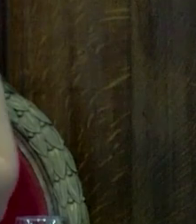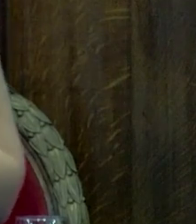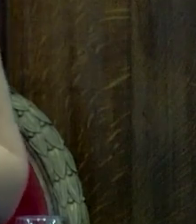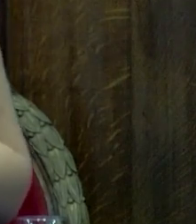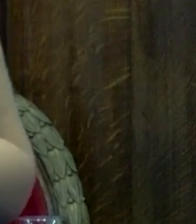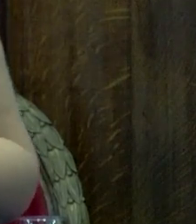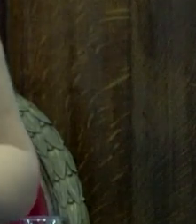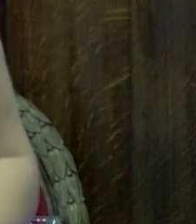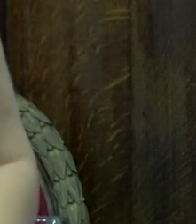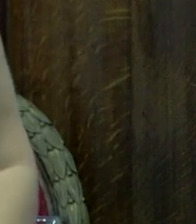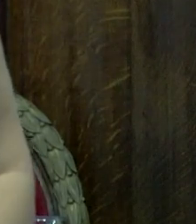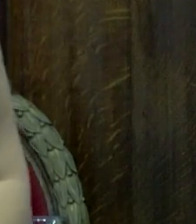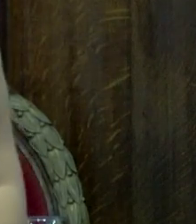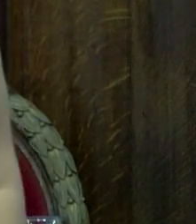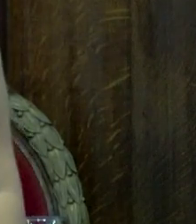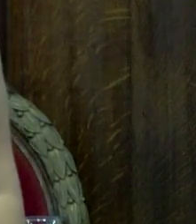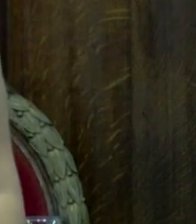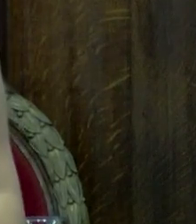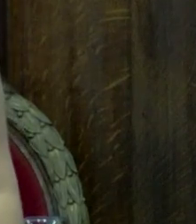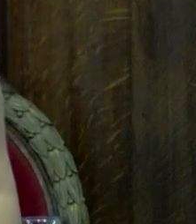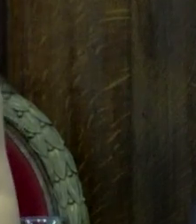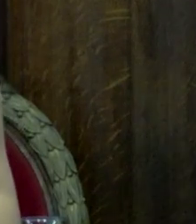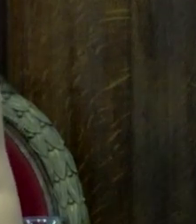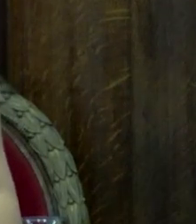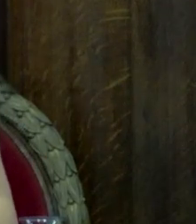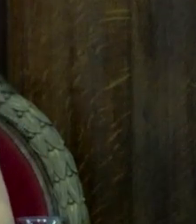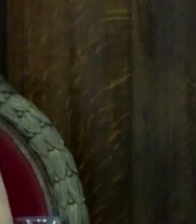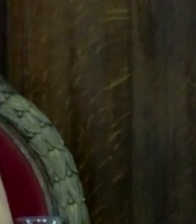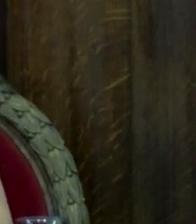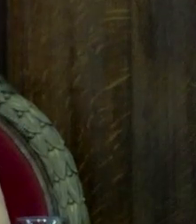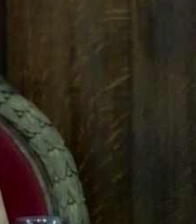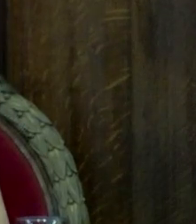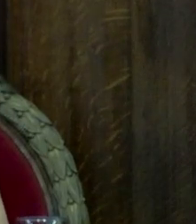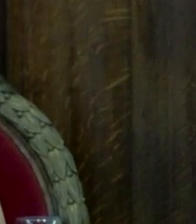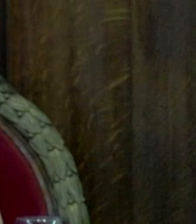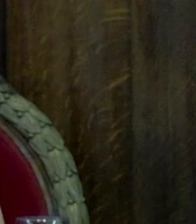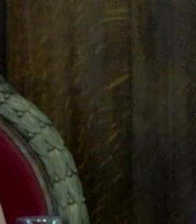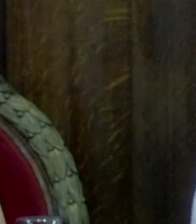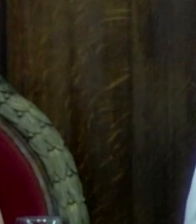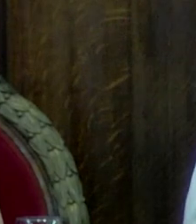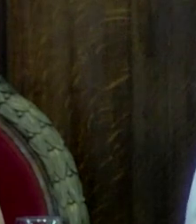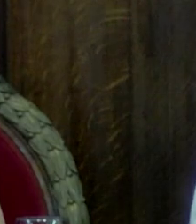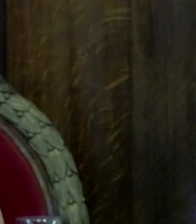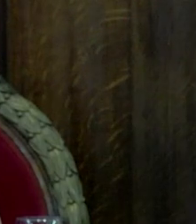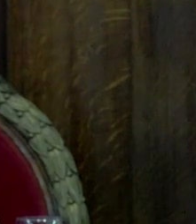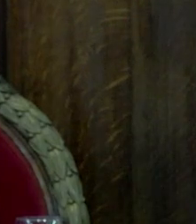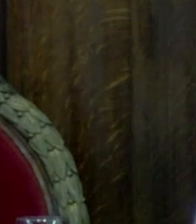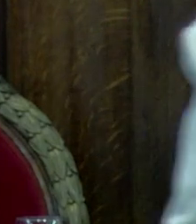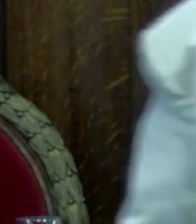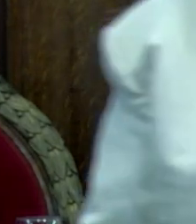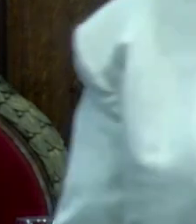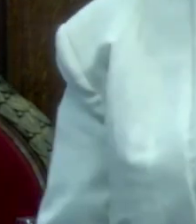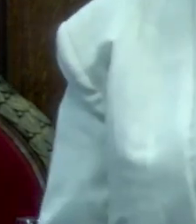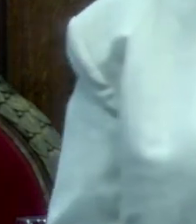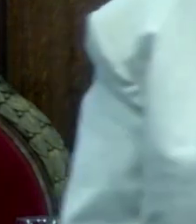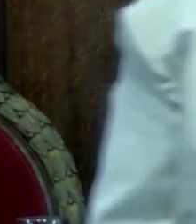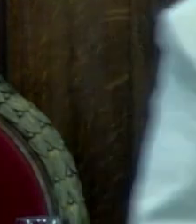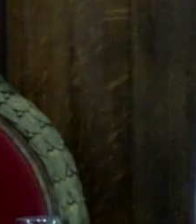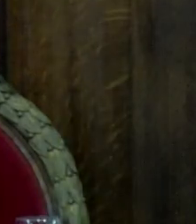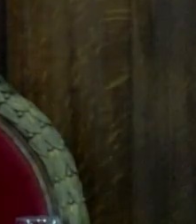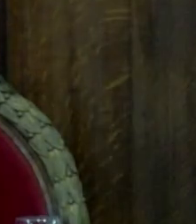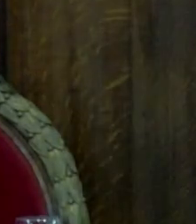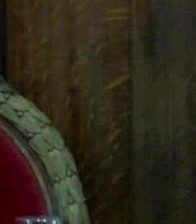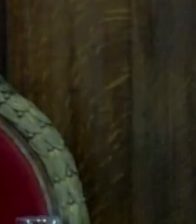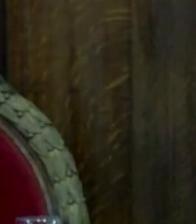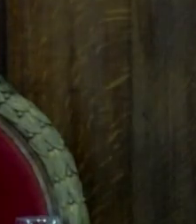llamas tú? ¿Cómo te llamas? Tati. Escucha, Dante. Agarré